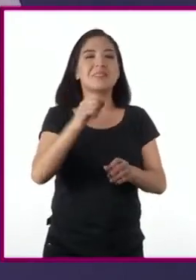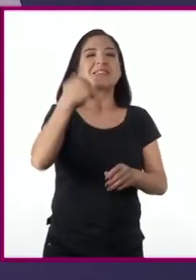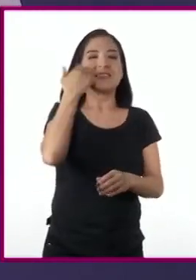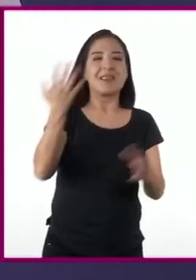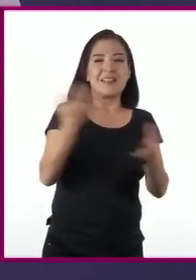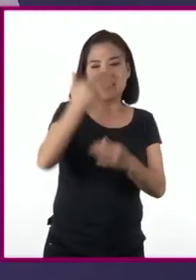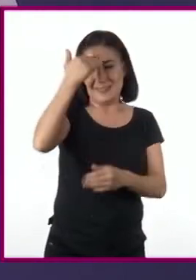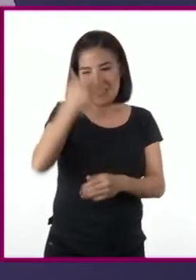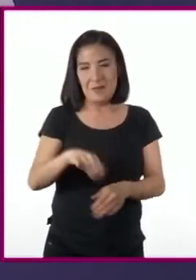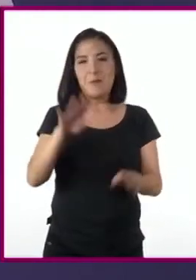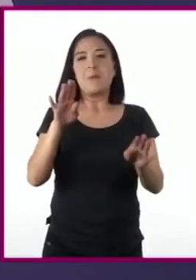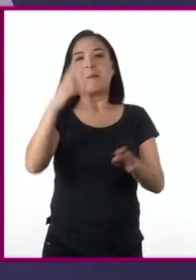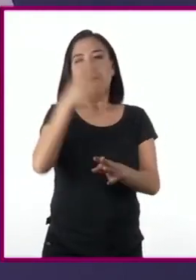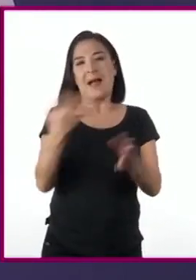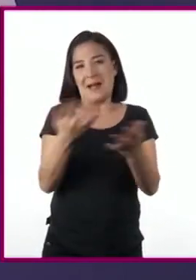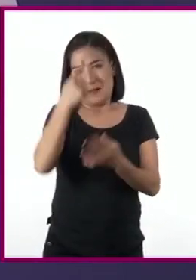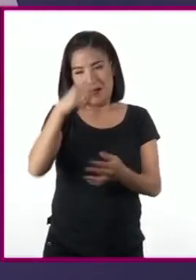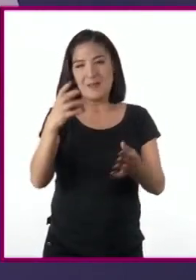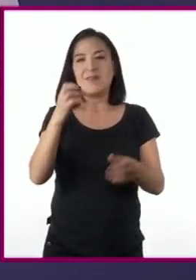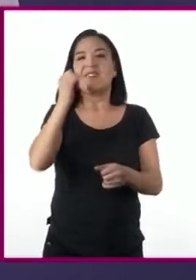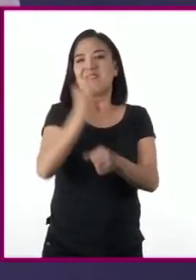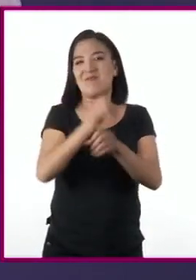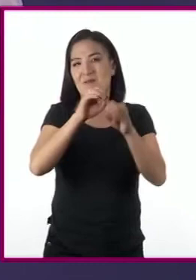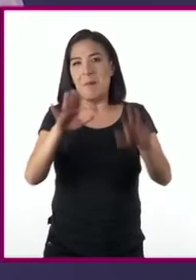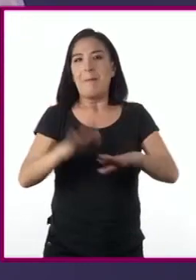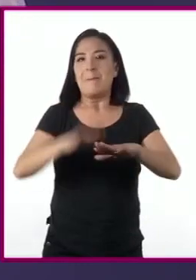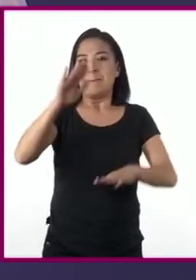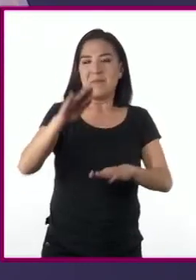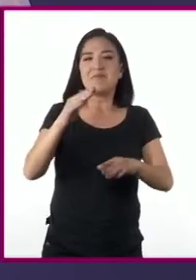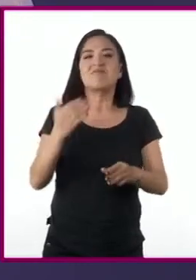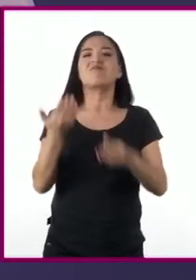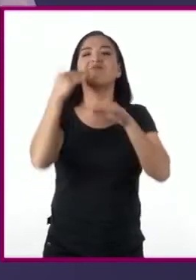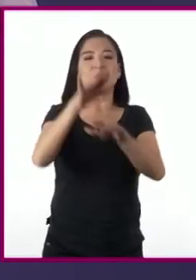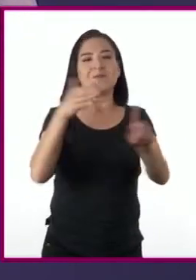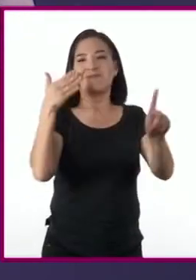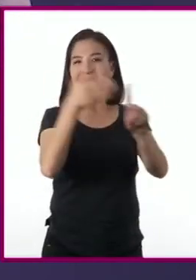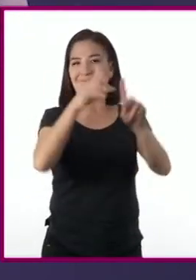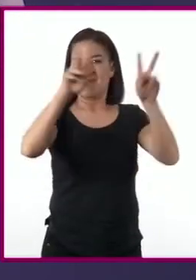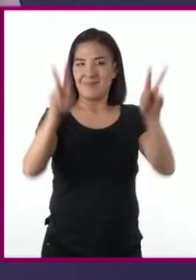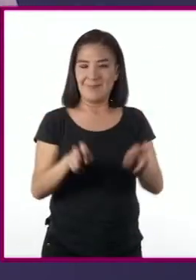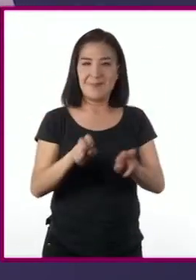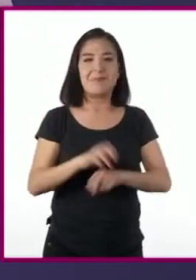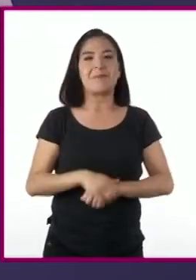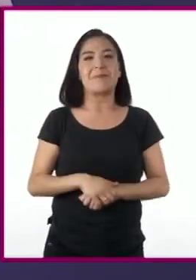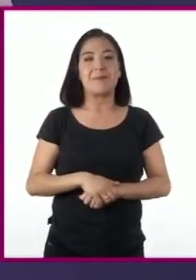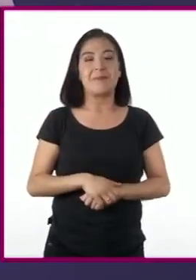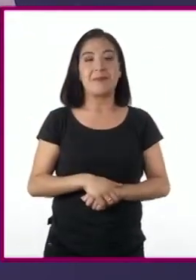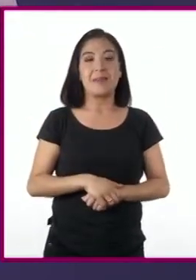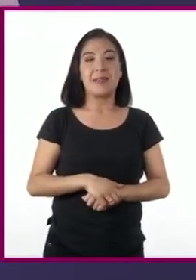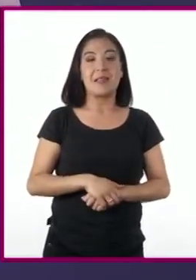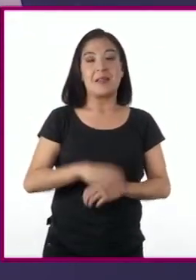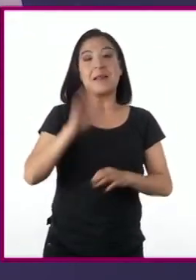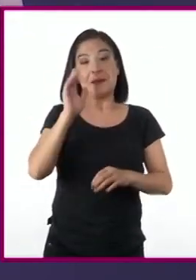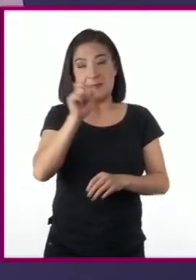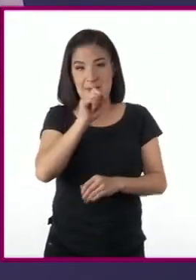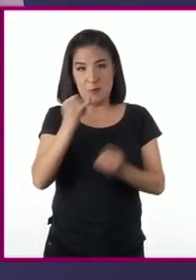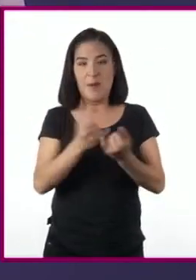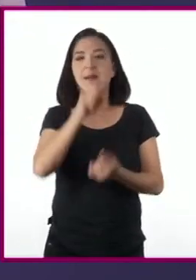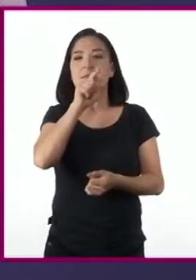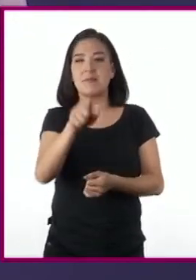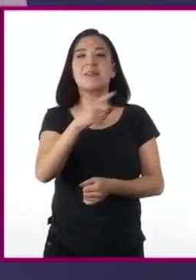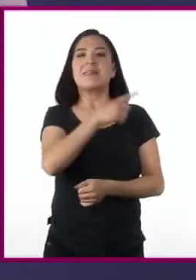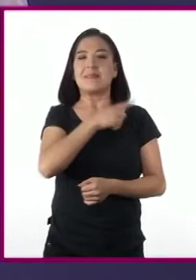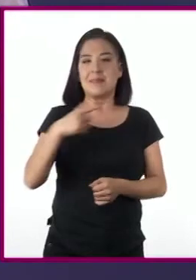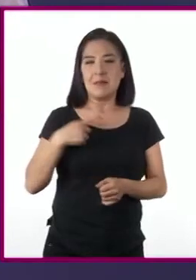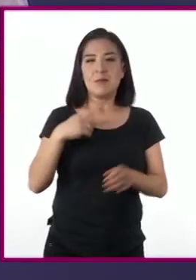o tener más información acerca de determinado tema. Antes que nada, claro, tenemos que